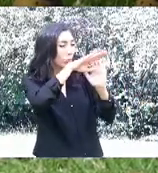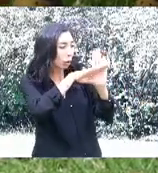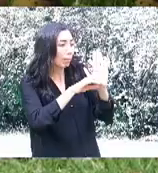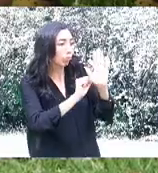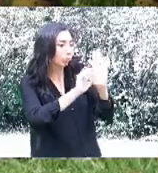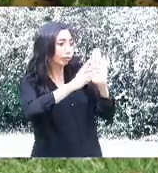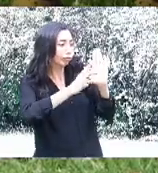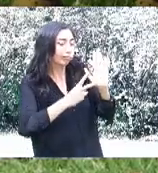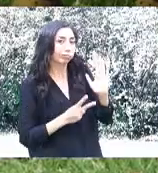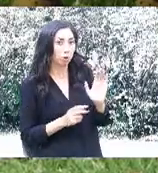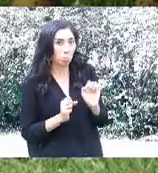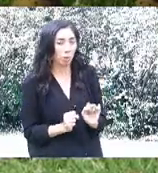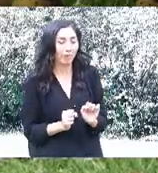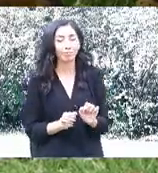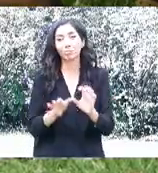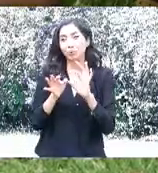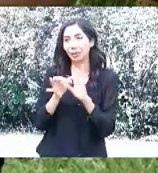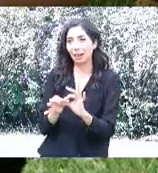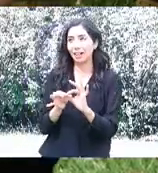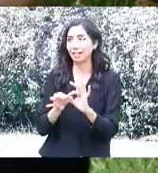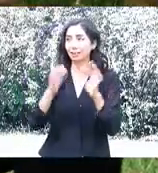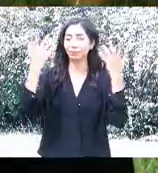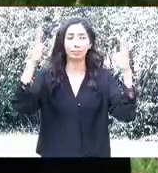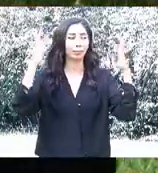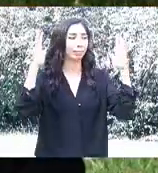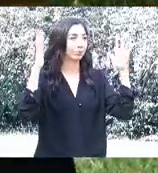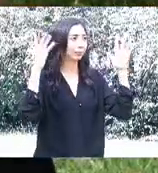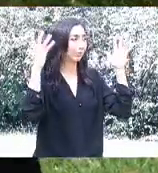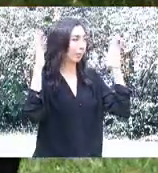posible Ya pues muchas gracias